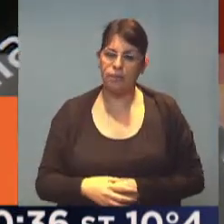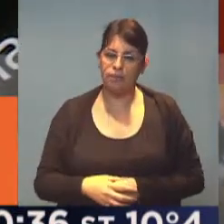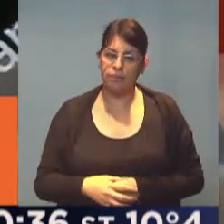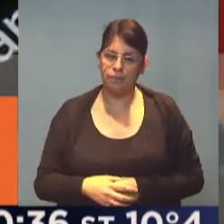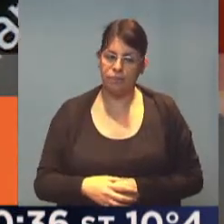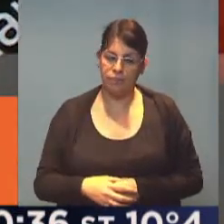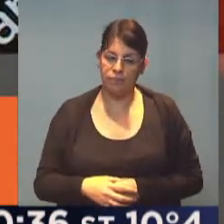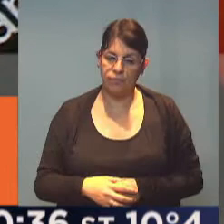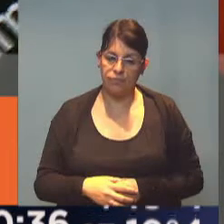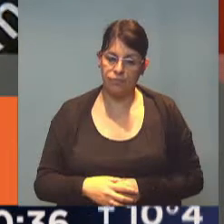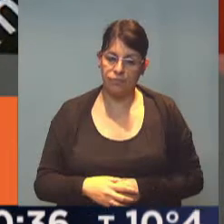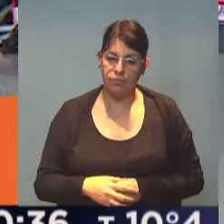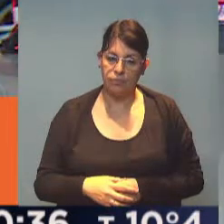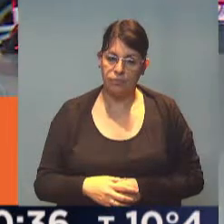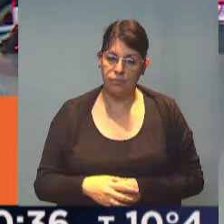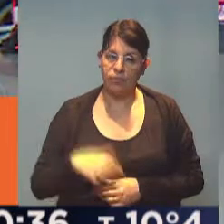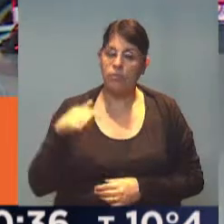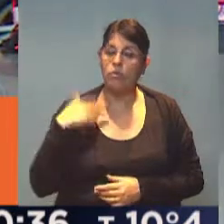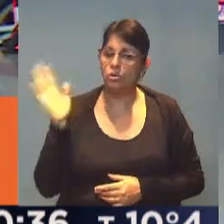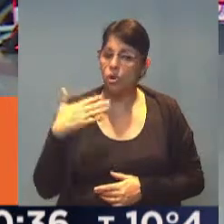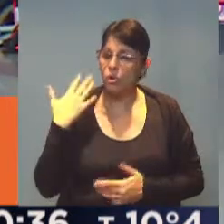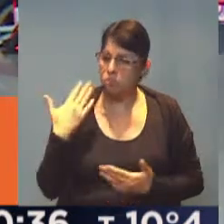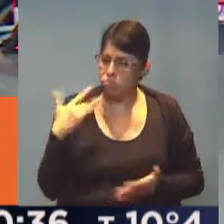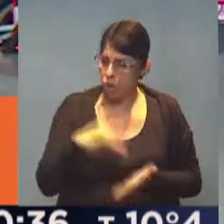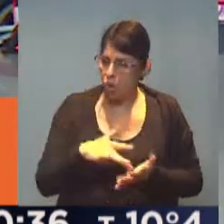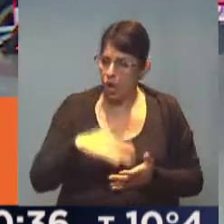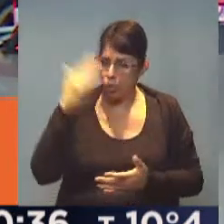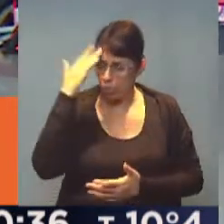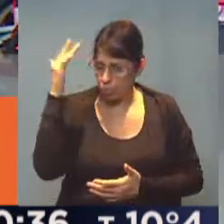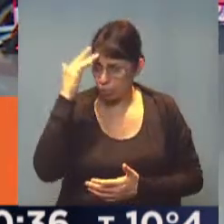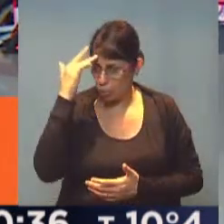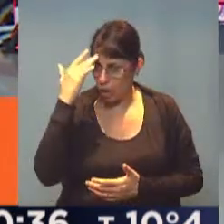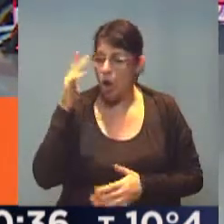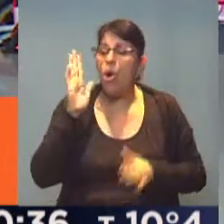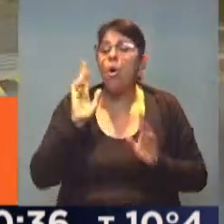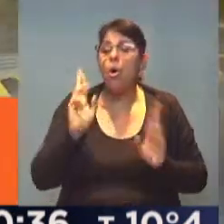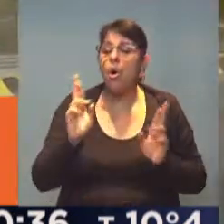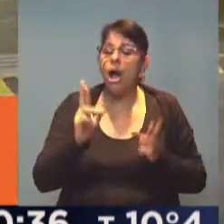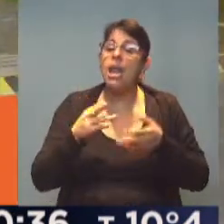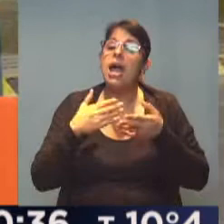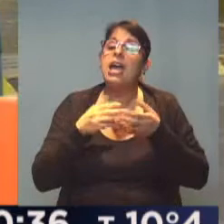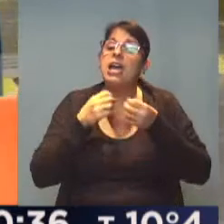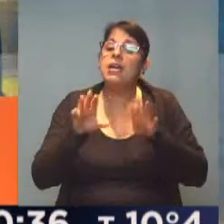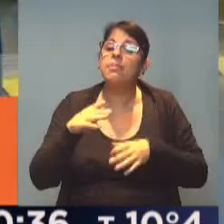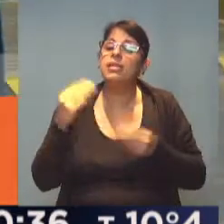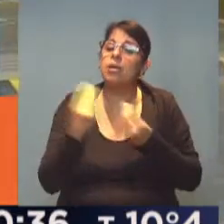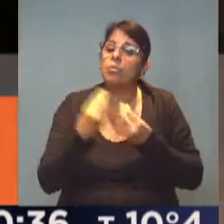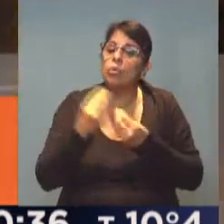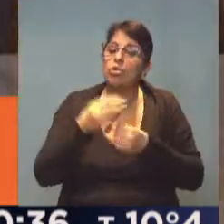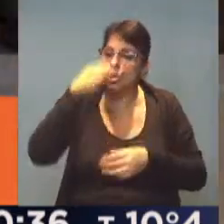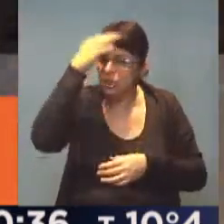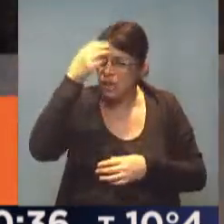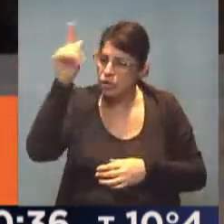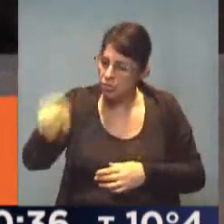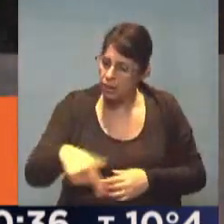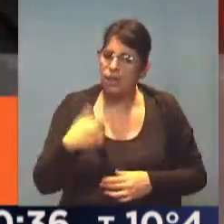bien subrayada y presente para todos. Así que bueno, nada, ojalá que esto sea el inicio de muchas obras que puedan venir y